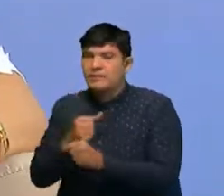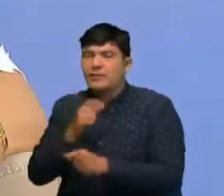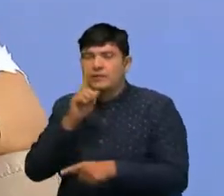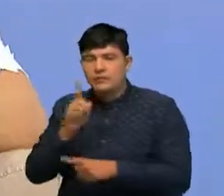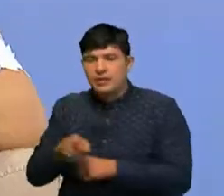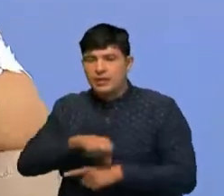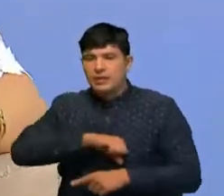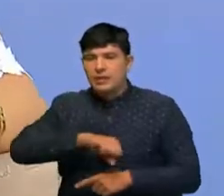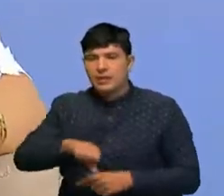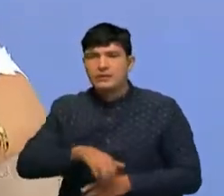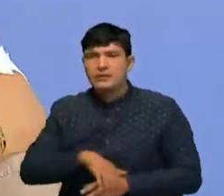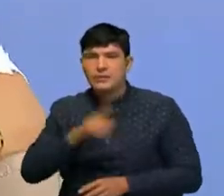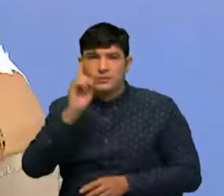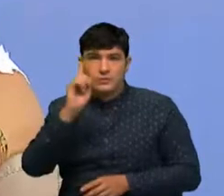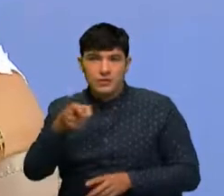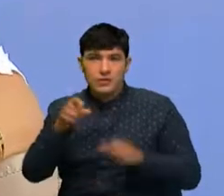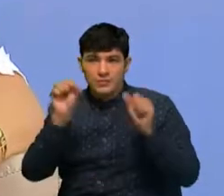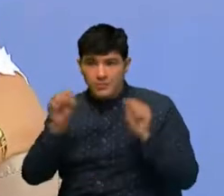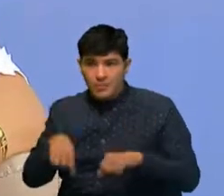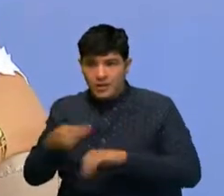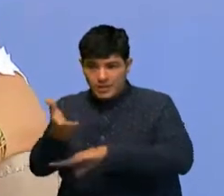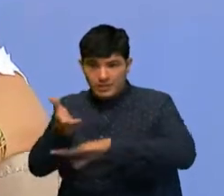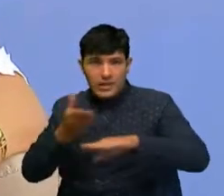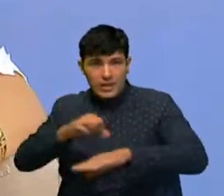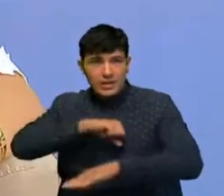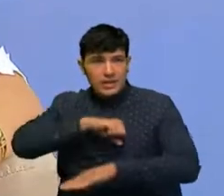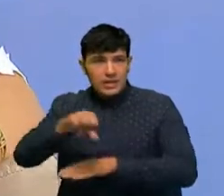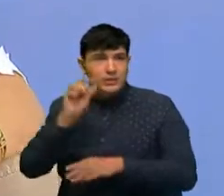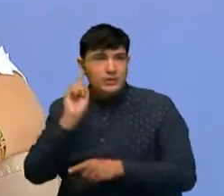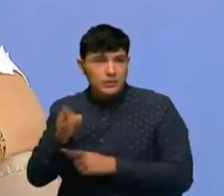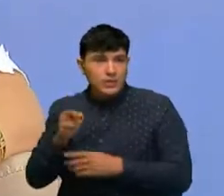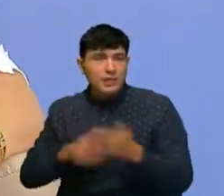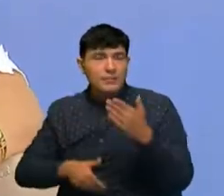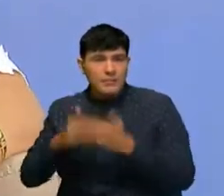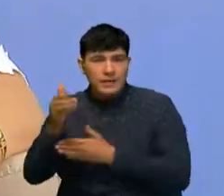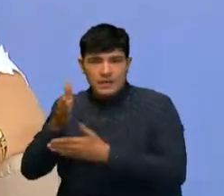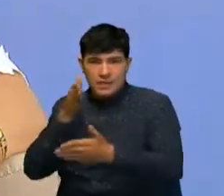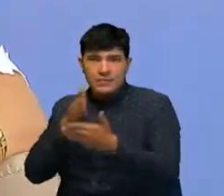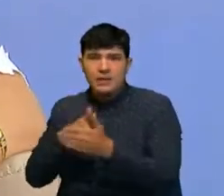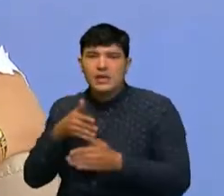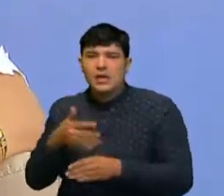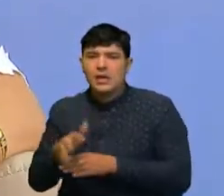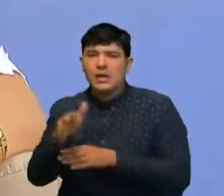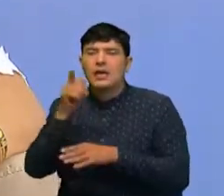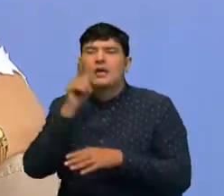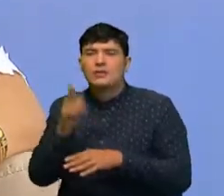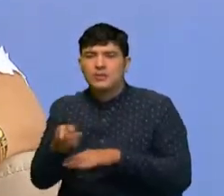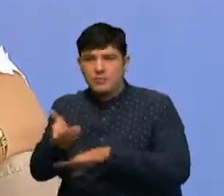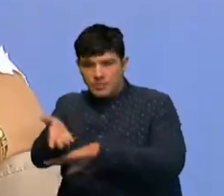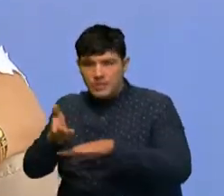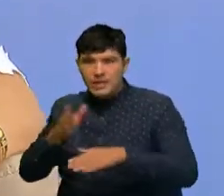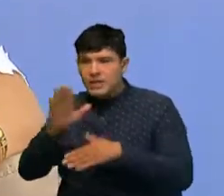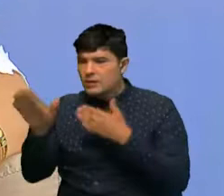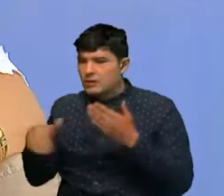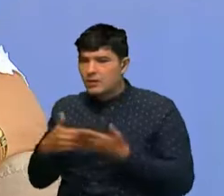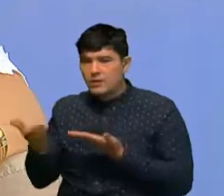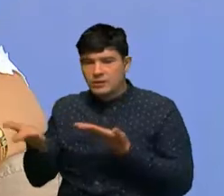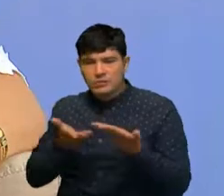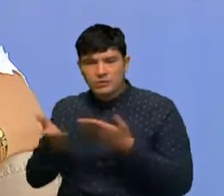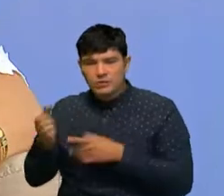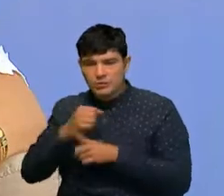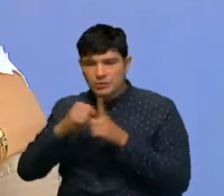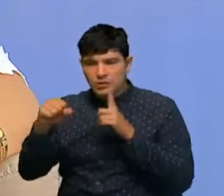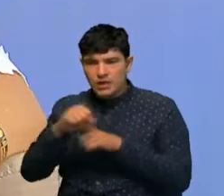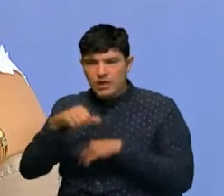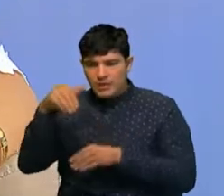derecho. Usted puede reclamar, inicia su demanda ordinaria laboral, reclama sus prestaciones sociales, reclama el trabajo